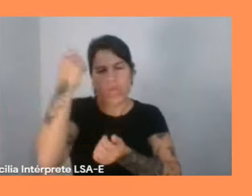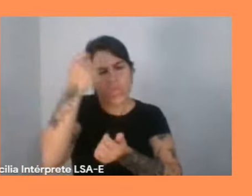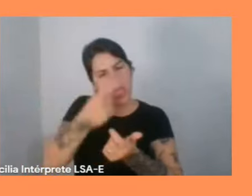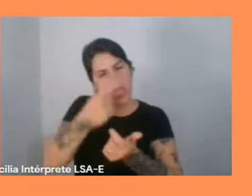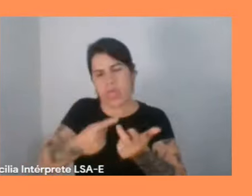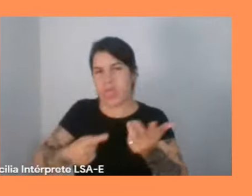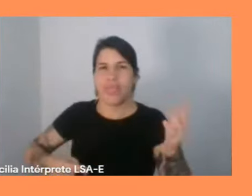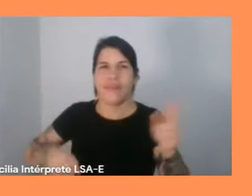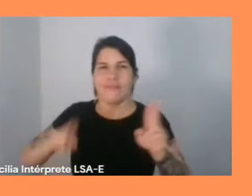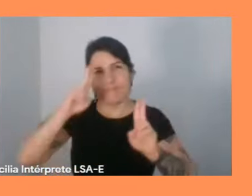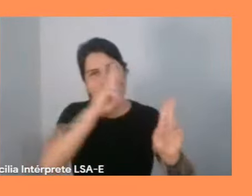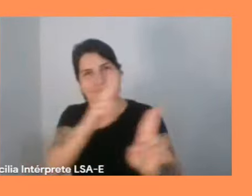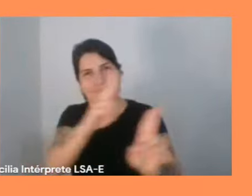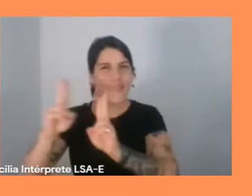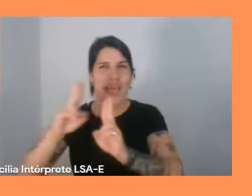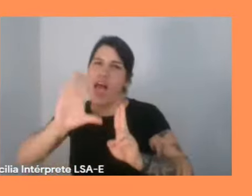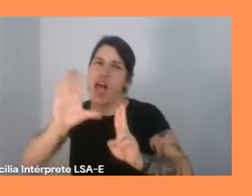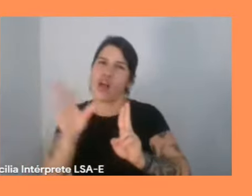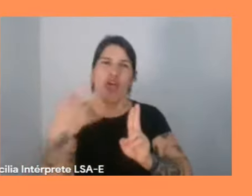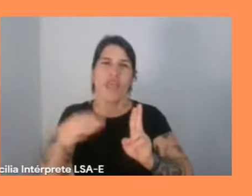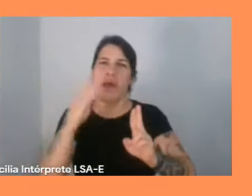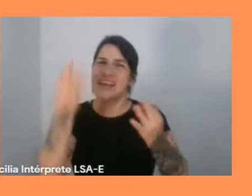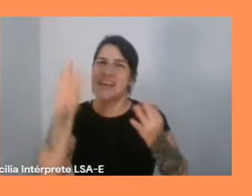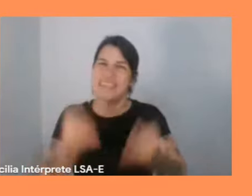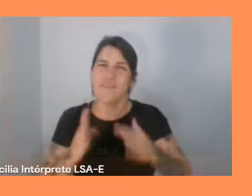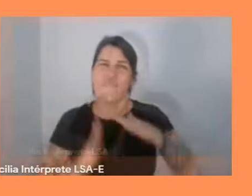plural y democrática.